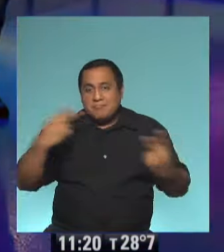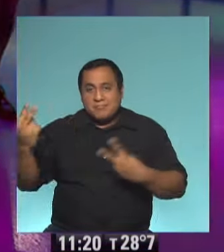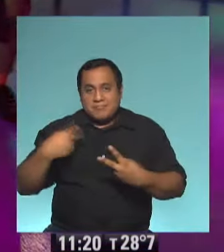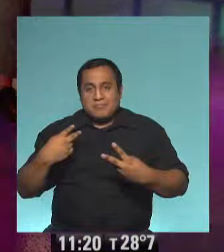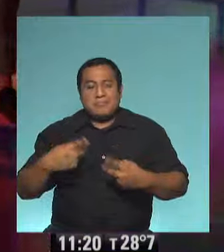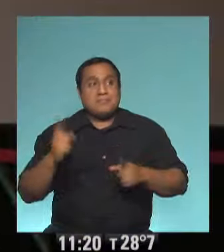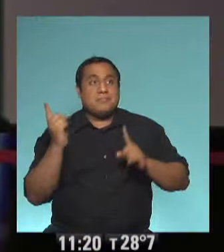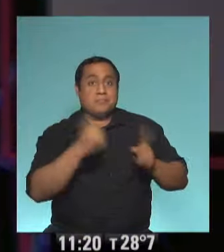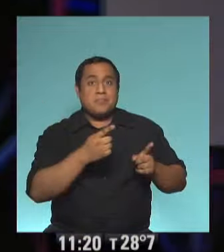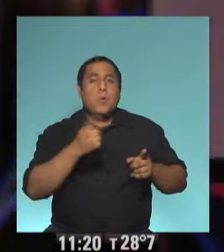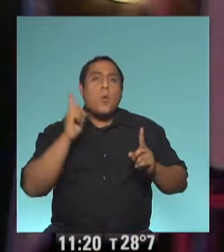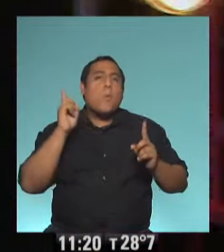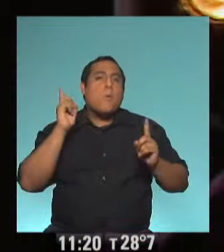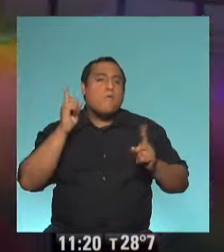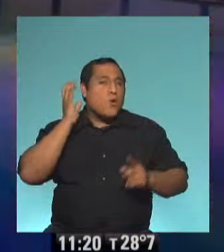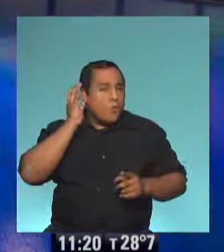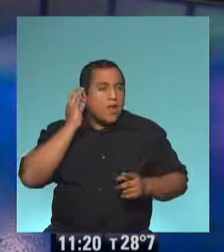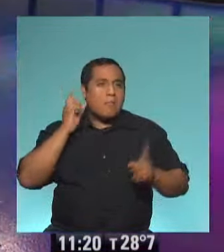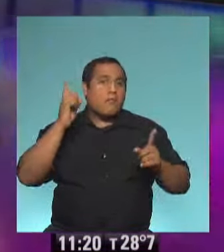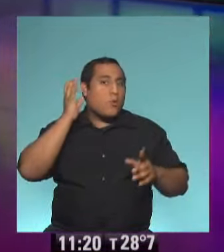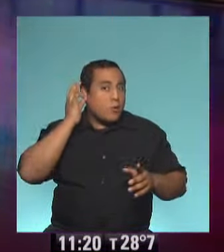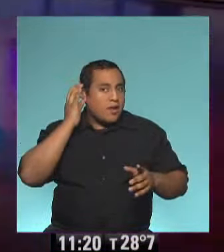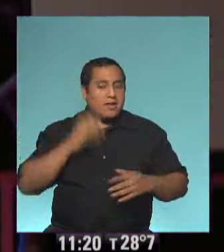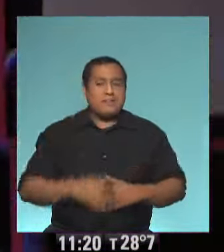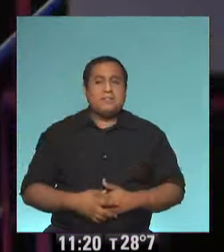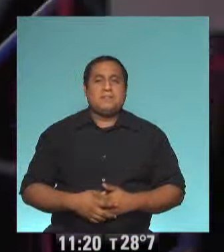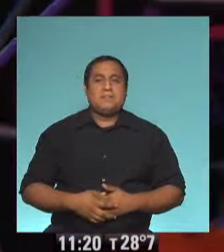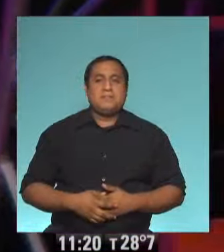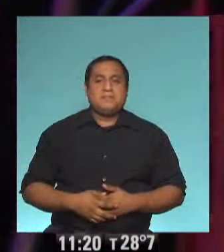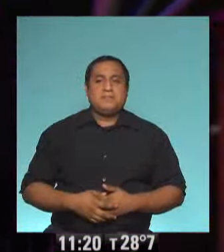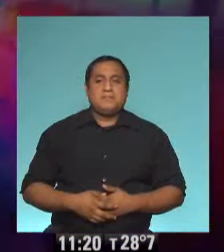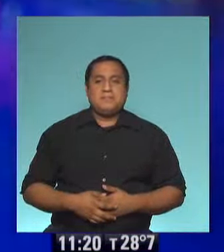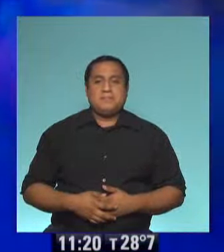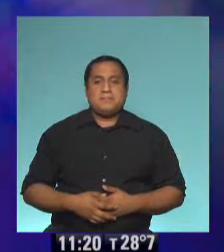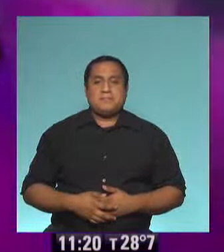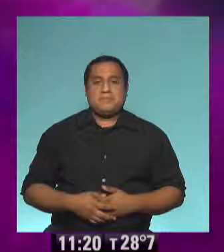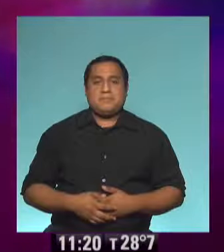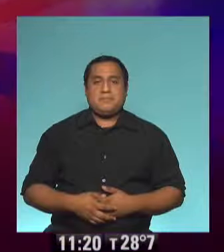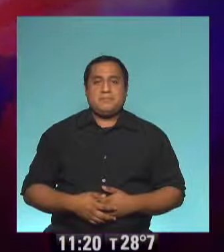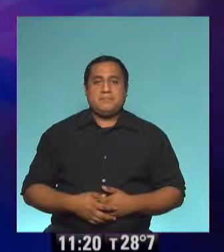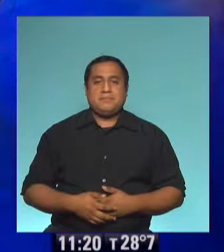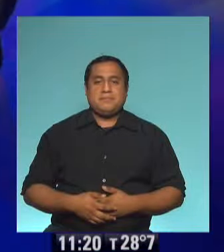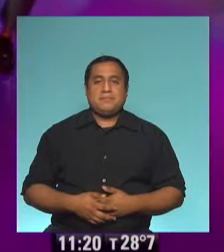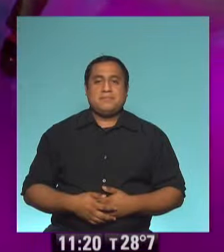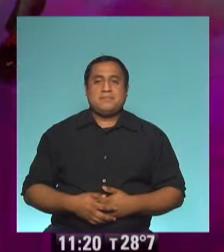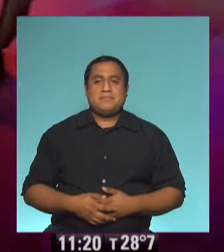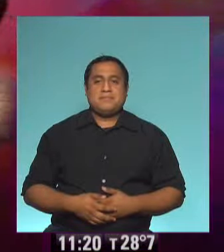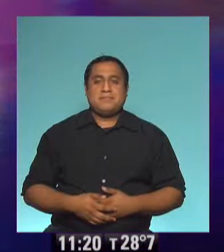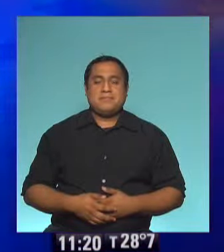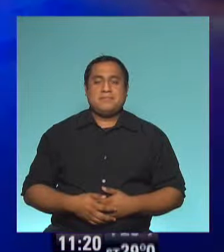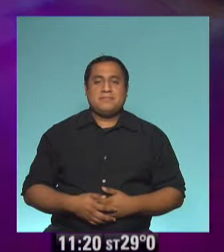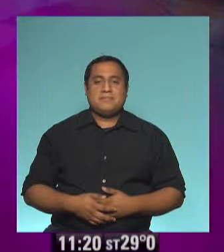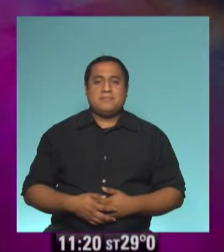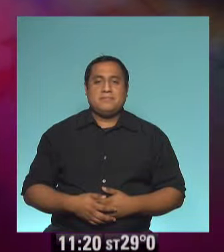mañana. Señor Julia, señor arriba, Julia, señor abajo, Julia, señor abajo. Julia, ¿qué la ve? ¡Ah,